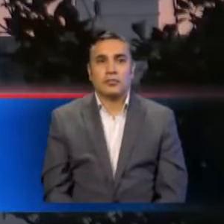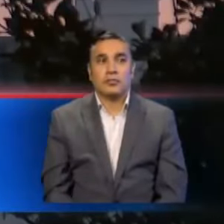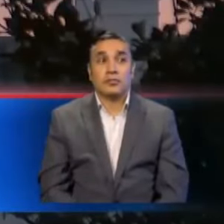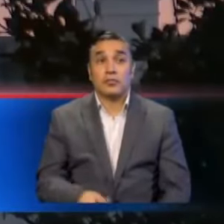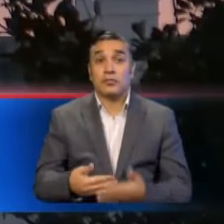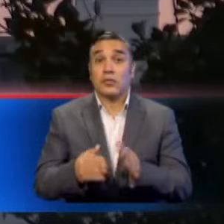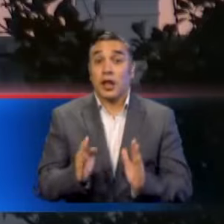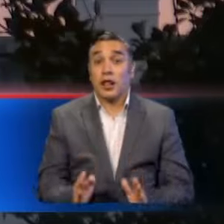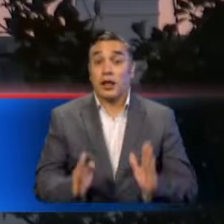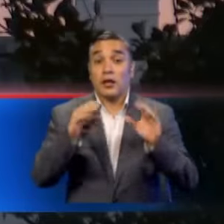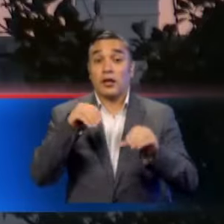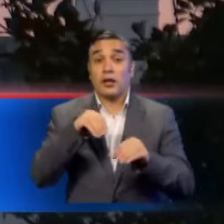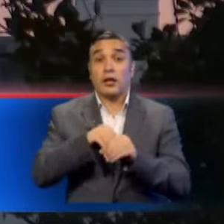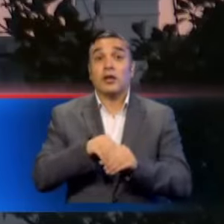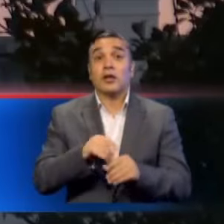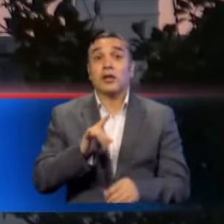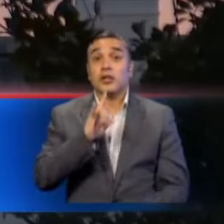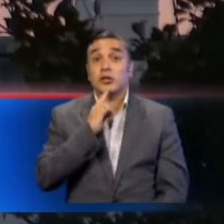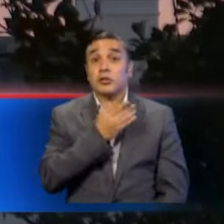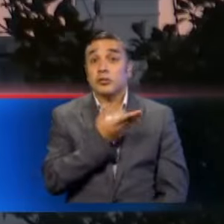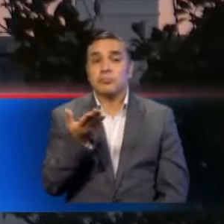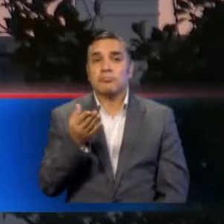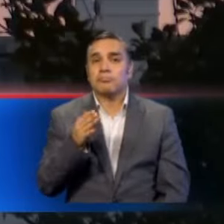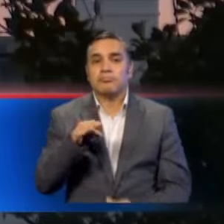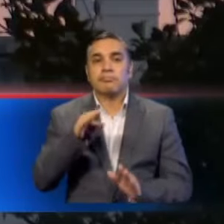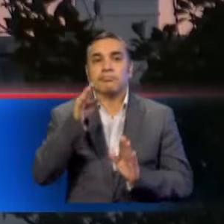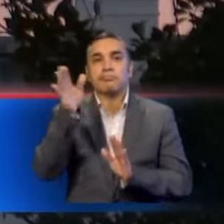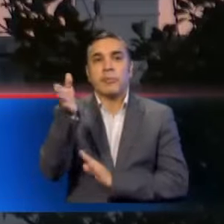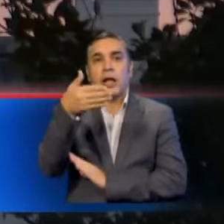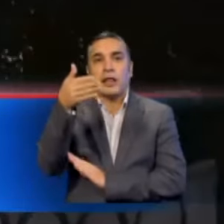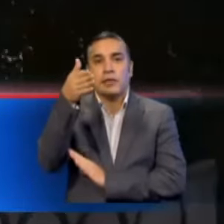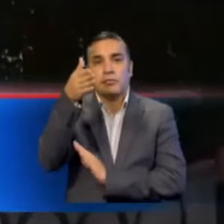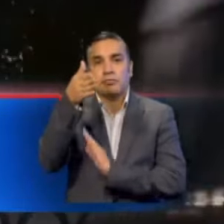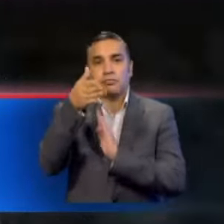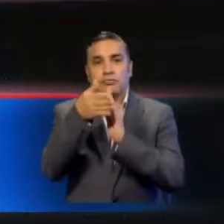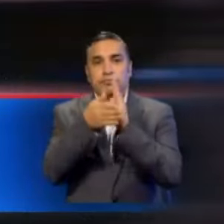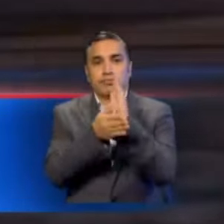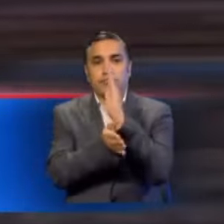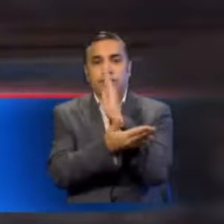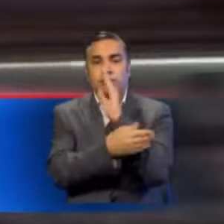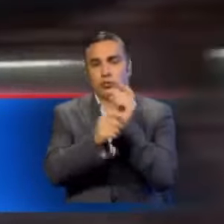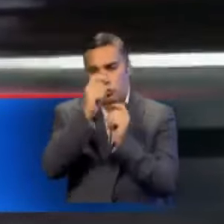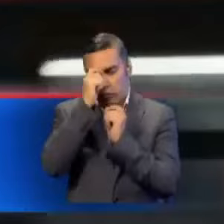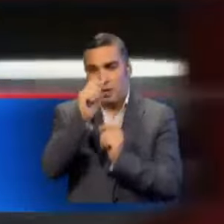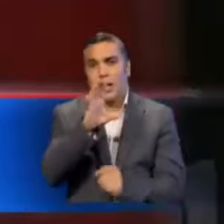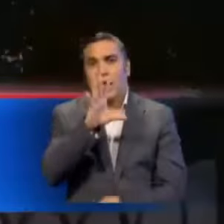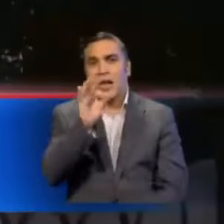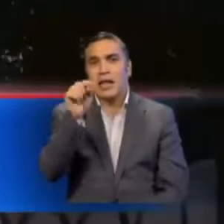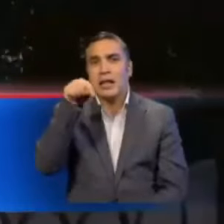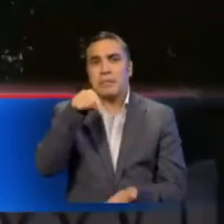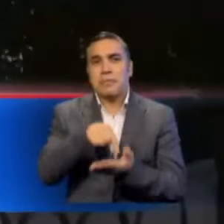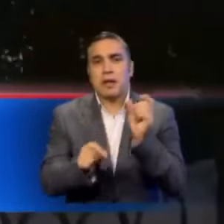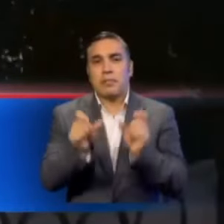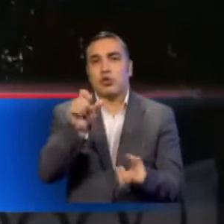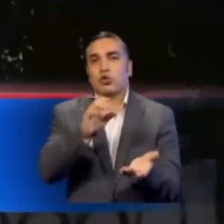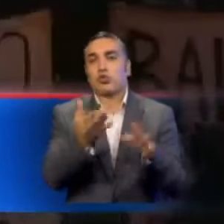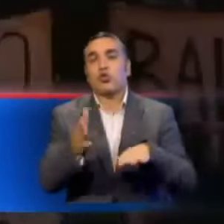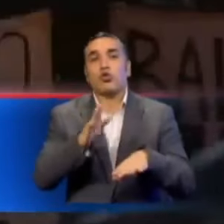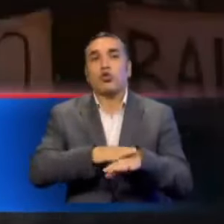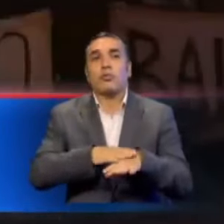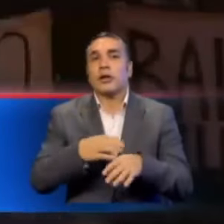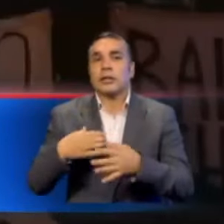Todos los edificios federales en Estados Unidos bajaron a media asta sus banderas en homenaje al más de 500,000 de personas que han fallecido